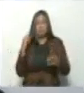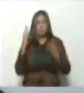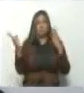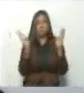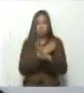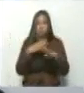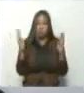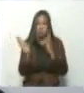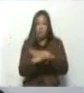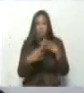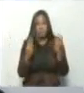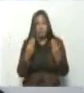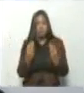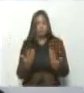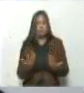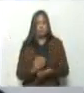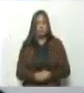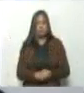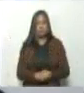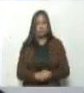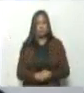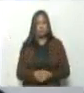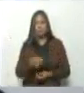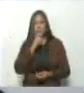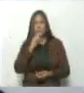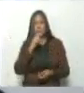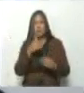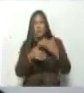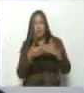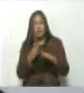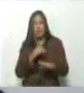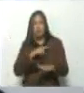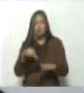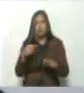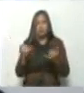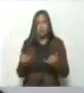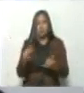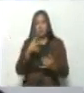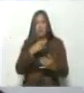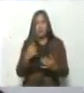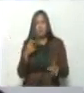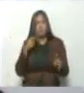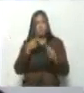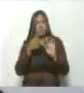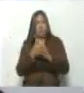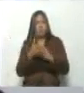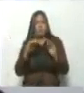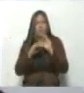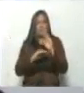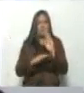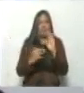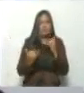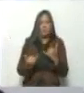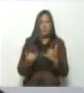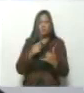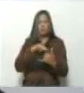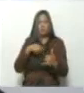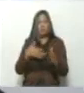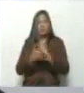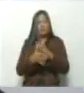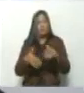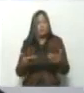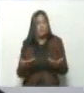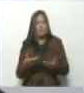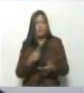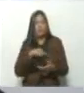transitada. Avenida Casanova. Avenida Casanova. Complicadísimo. Y bueno, nosotros no queremos llegar a estas medidas. Nosotros